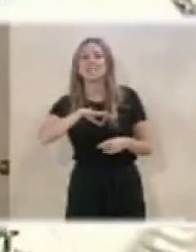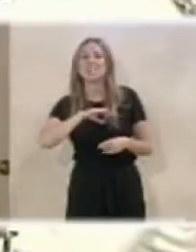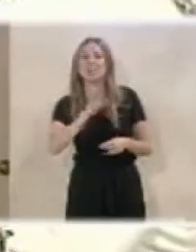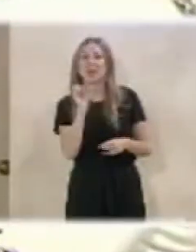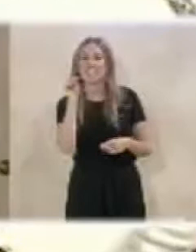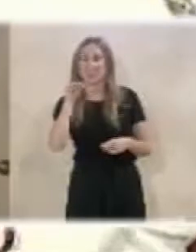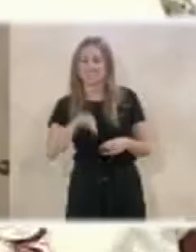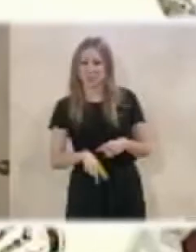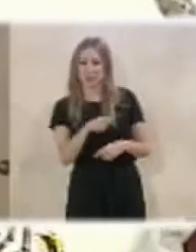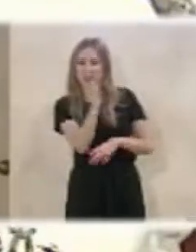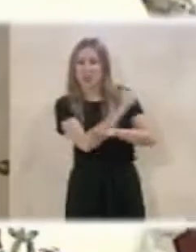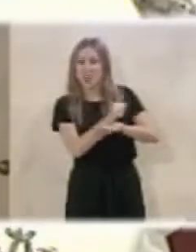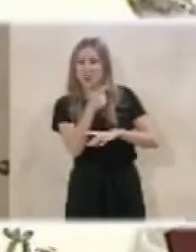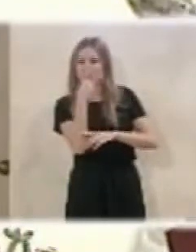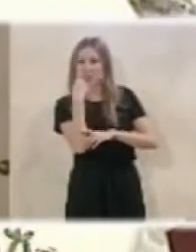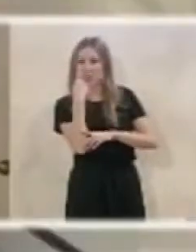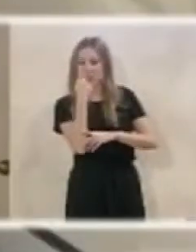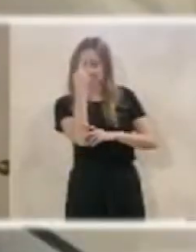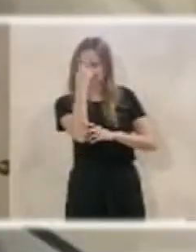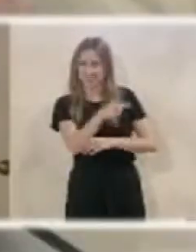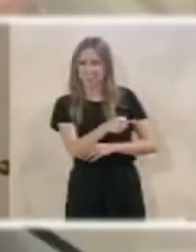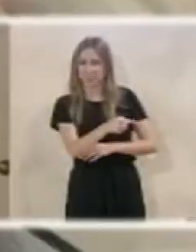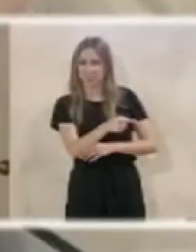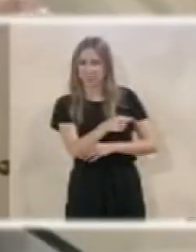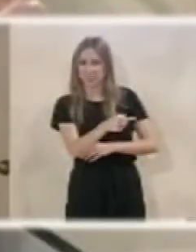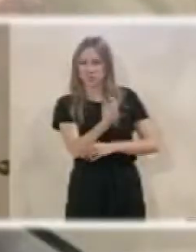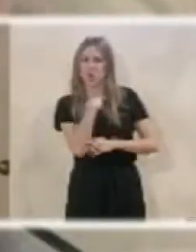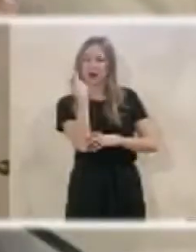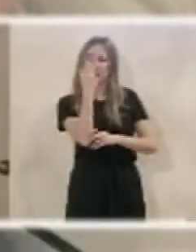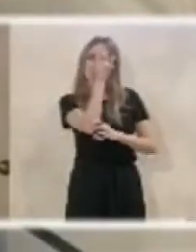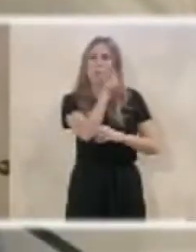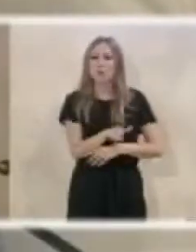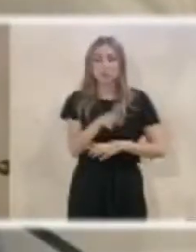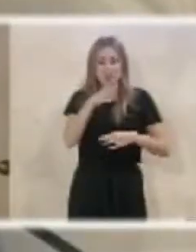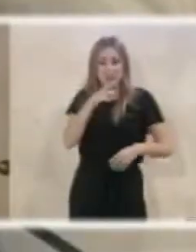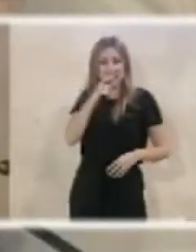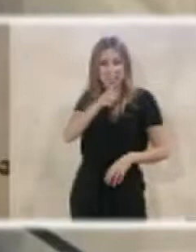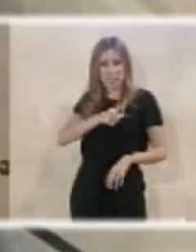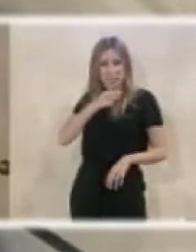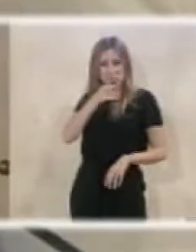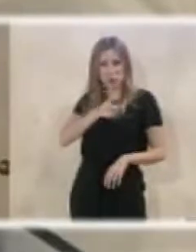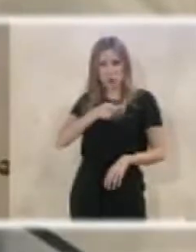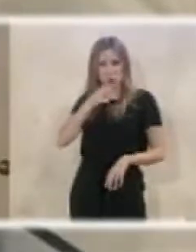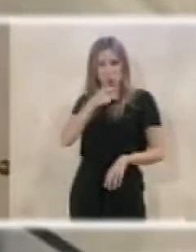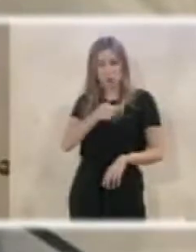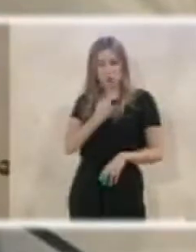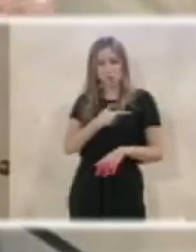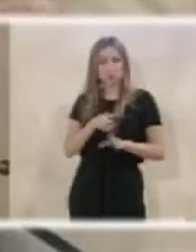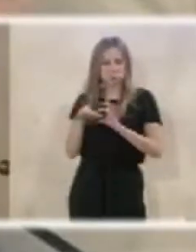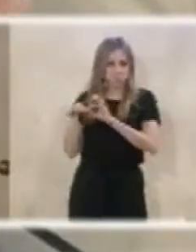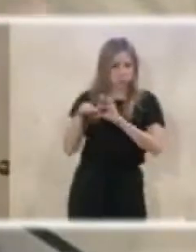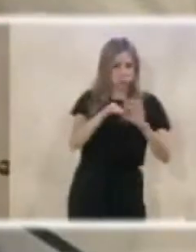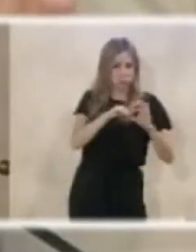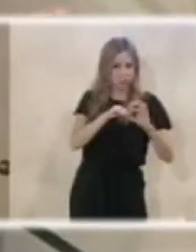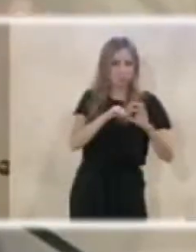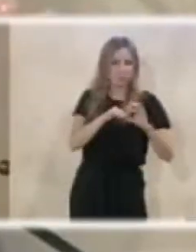Ya la ciudadanía tiene tema claro. Mire, con ese discurso que usted abandera, que es un discurso de la izquierda, pero